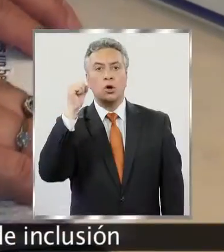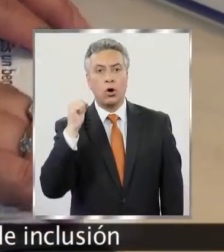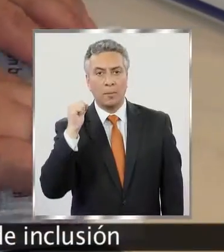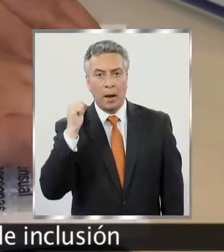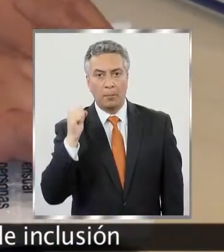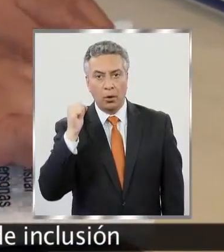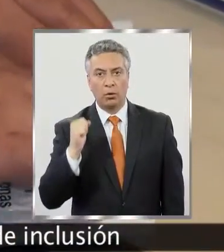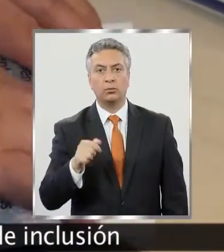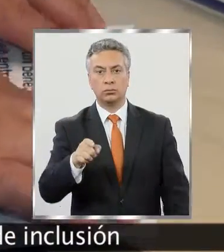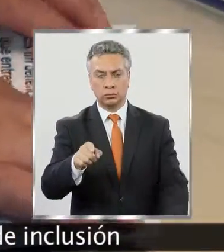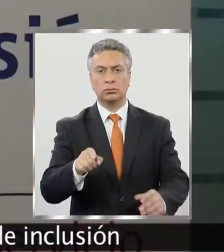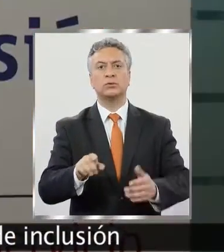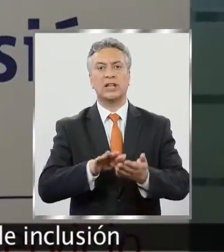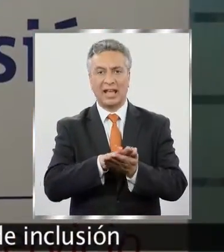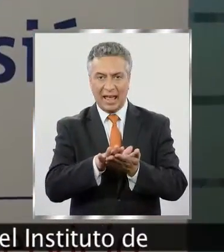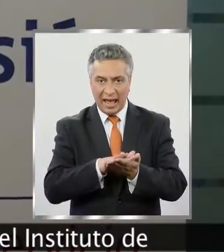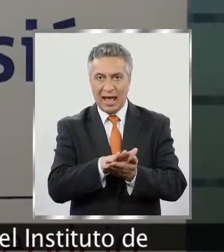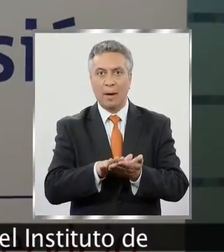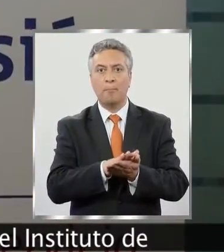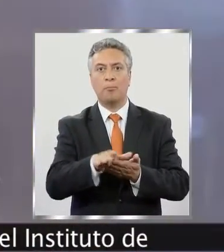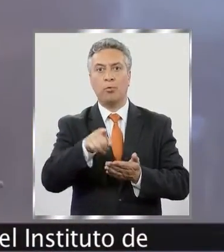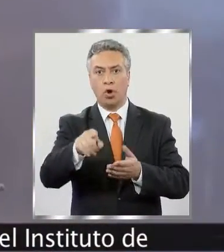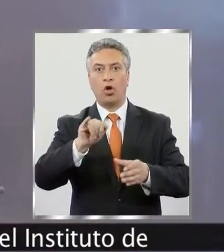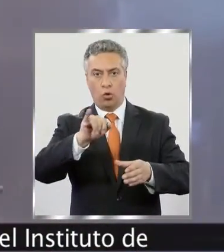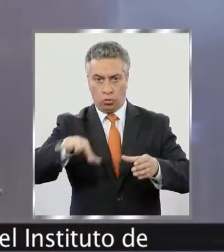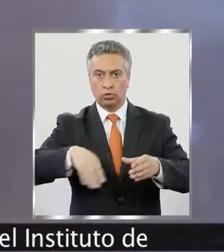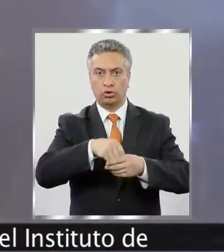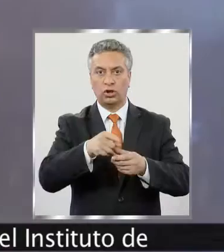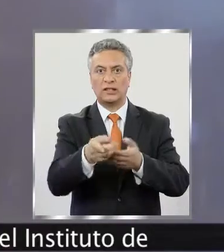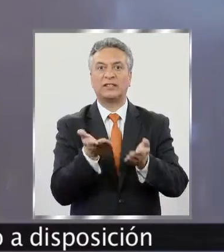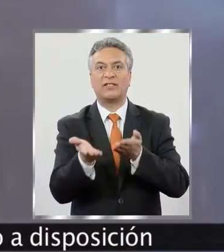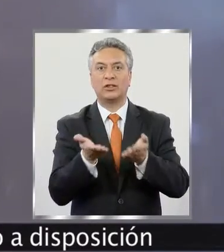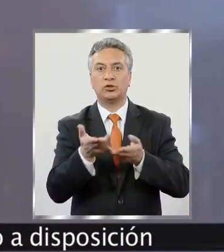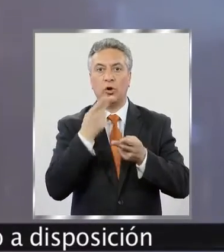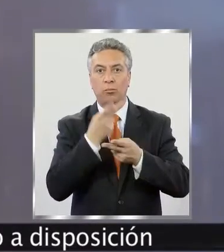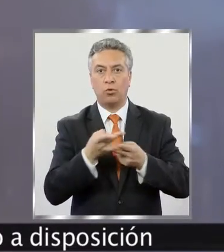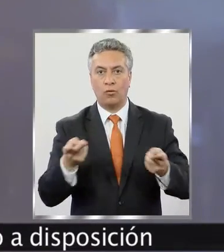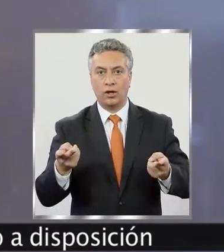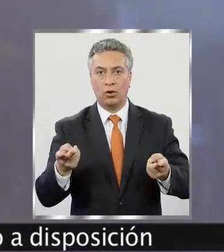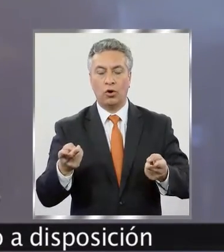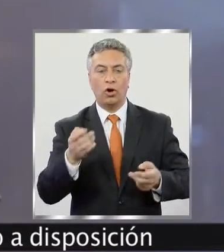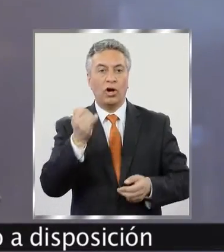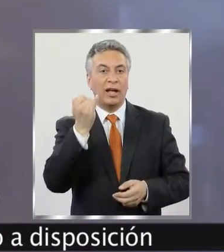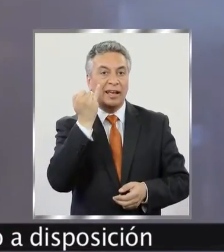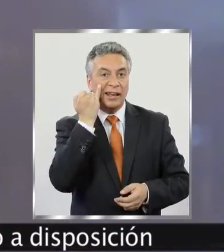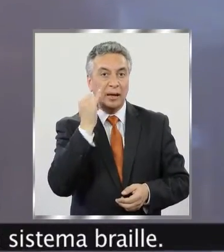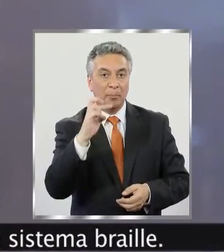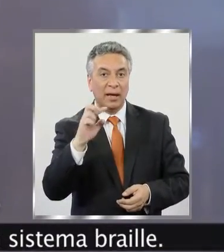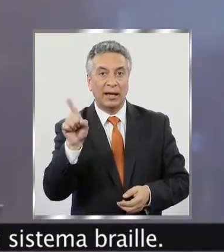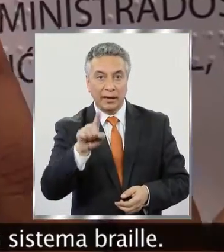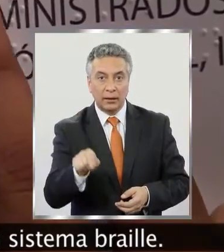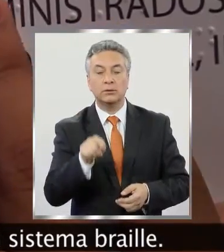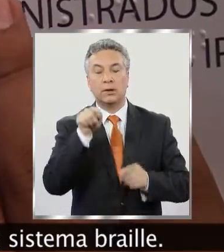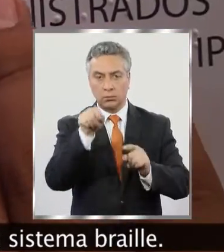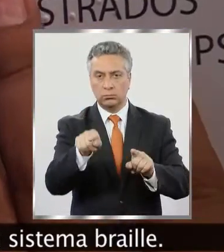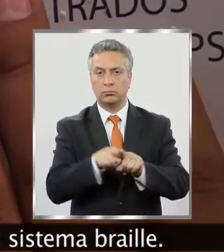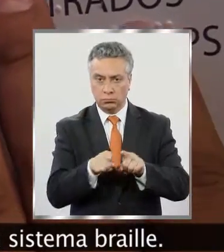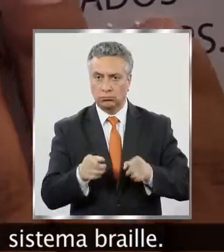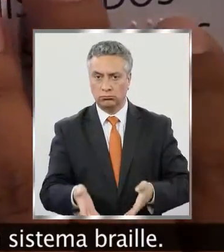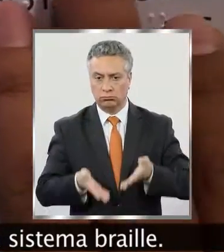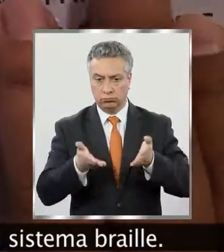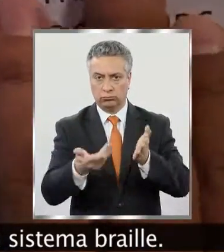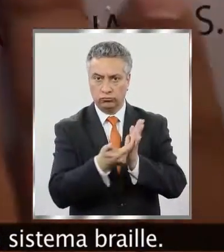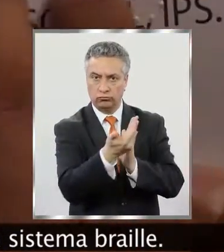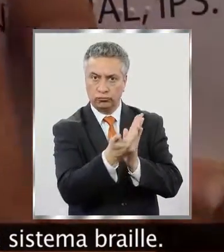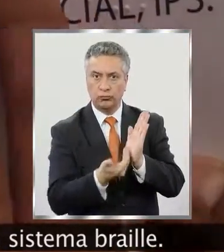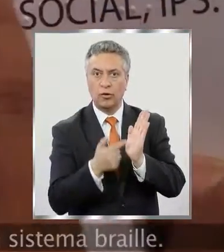En Copiapó, un ejemplo de inclusión en los servicios públicos. El Instituto de Previsión Social ha puesto a disposición de la gente formularios